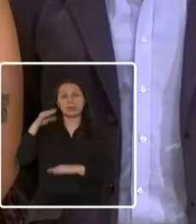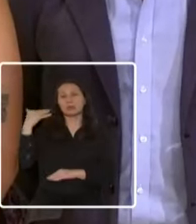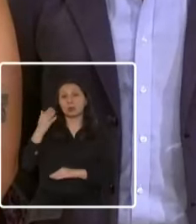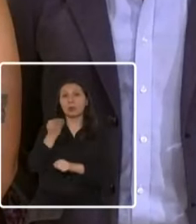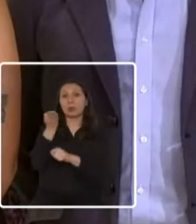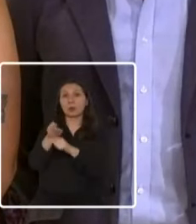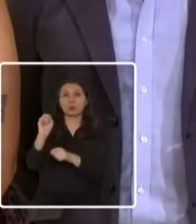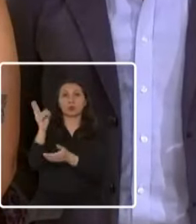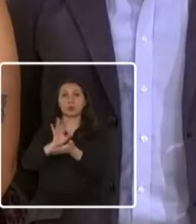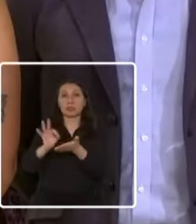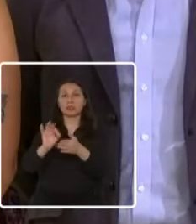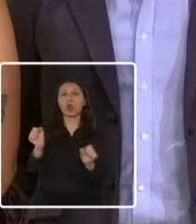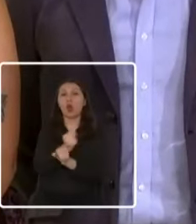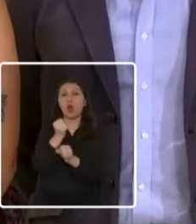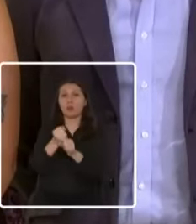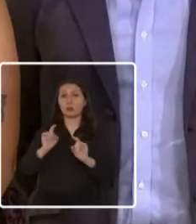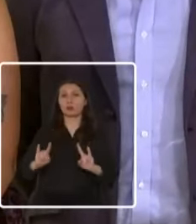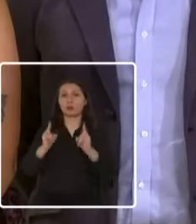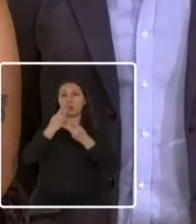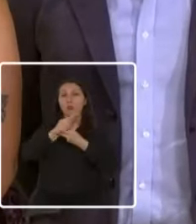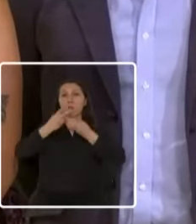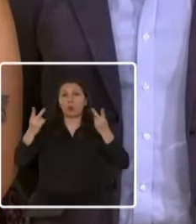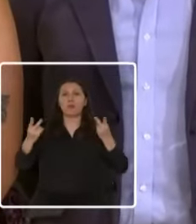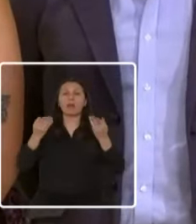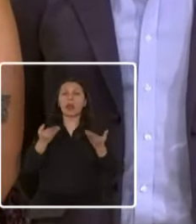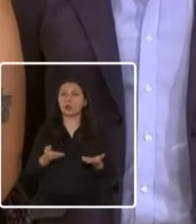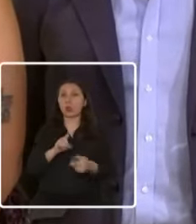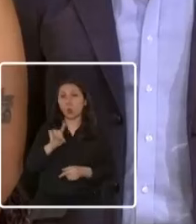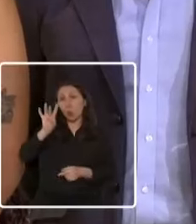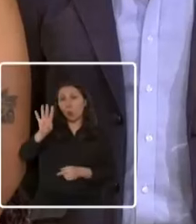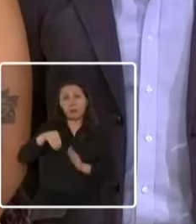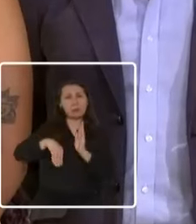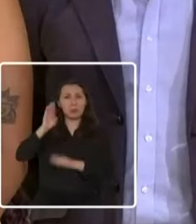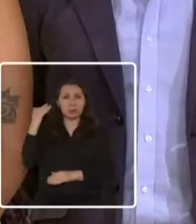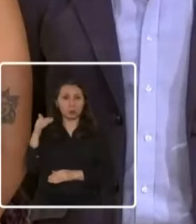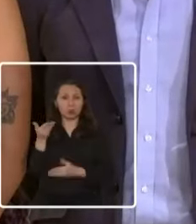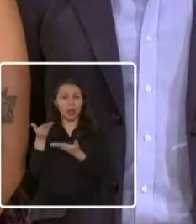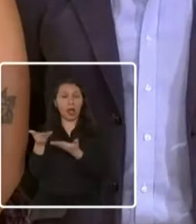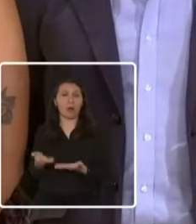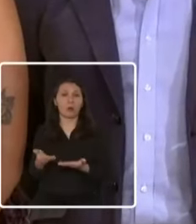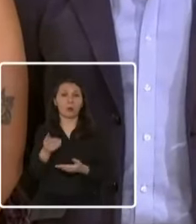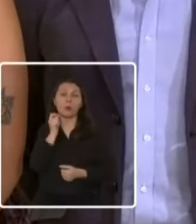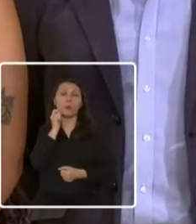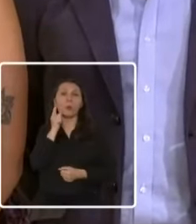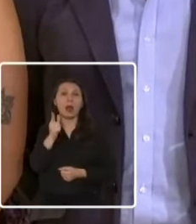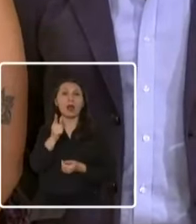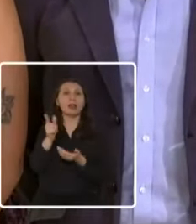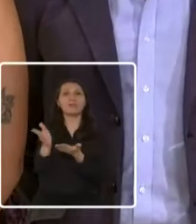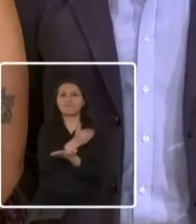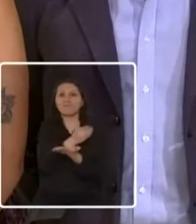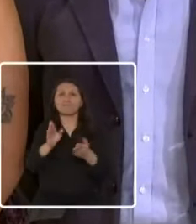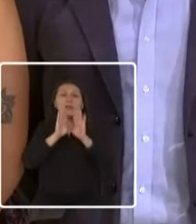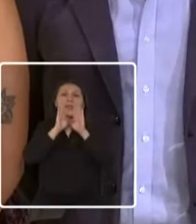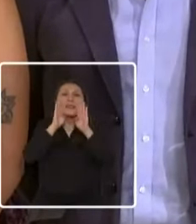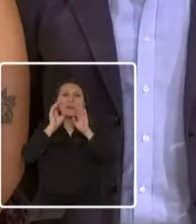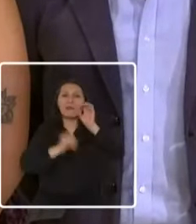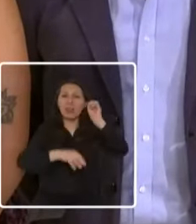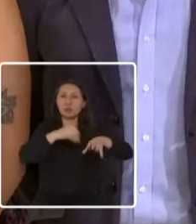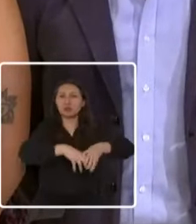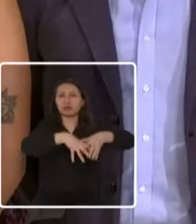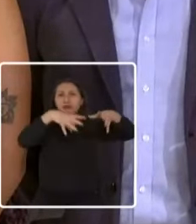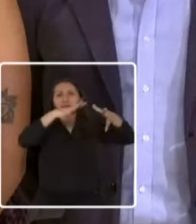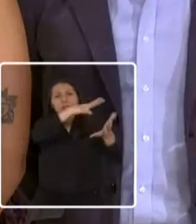se le ha encargado la Subsecretaría de Obras Públicas en el marco de esta tarea, no la única, pero la principal, es la remoción de escombros. En